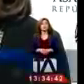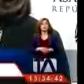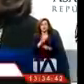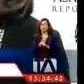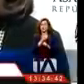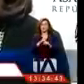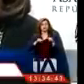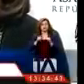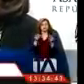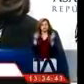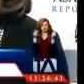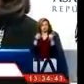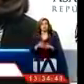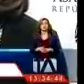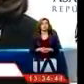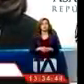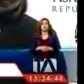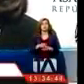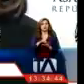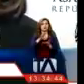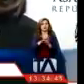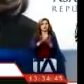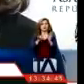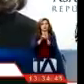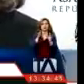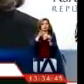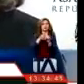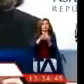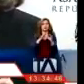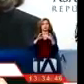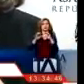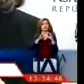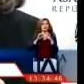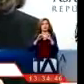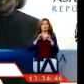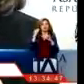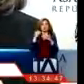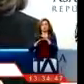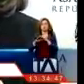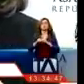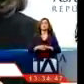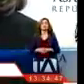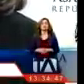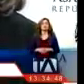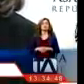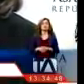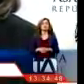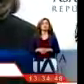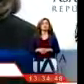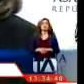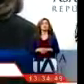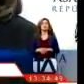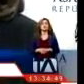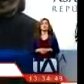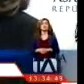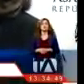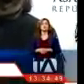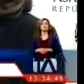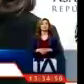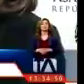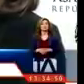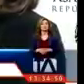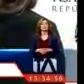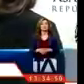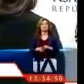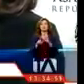en vigencia esta ley. Eso es justamente el objetivo de la comunicación que nosotros vamos a enviar, toda vez de que si es que la ley no